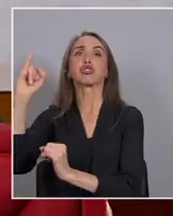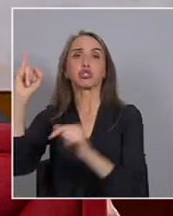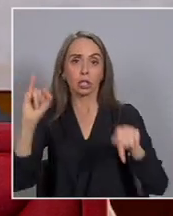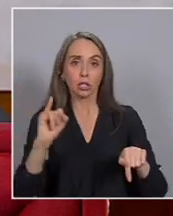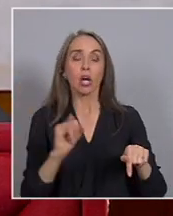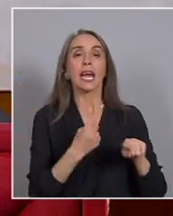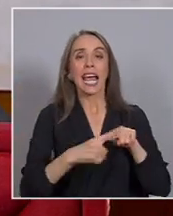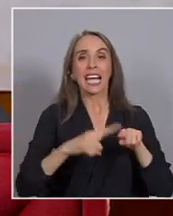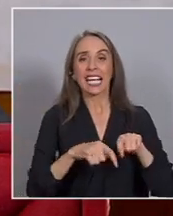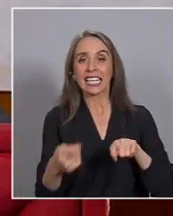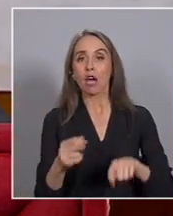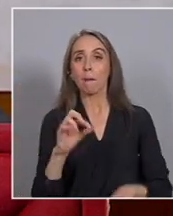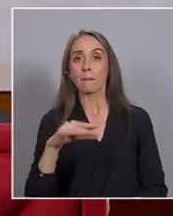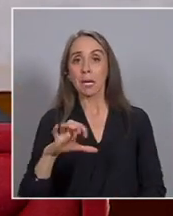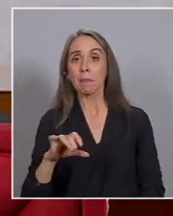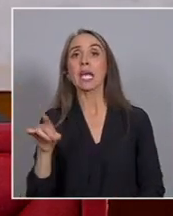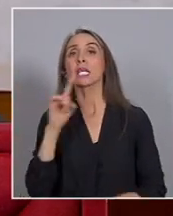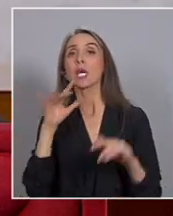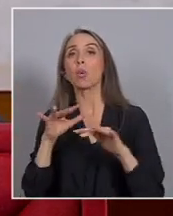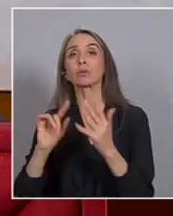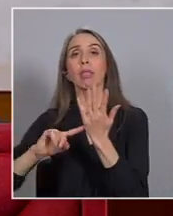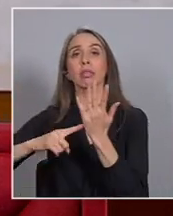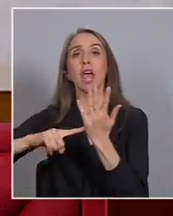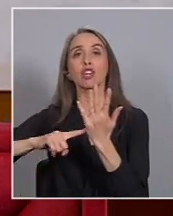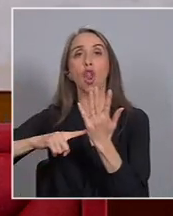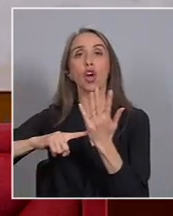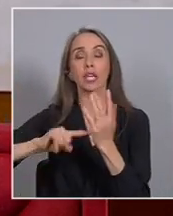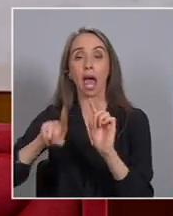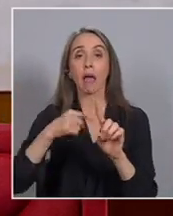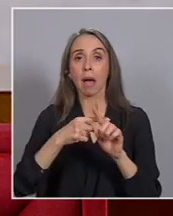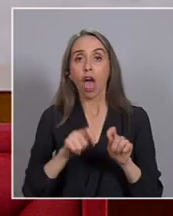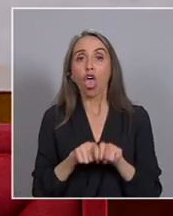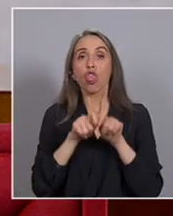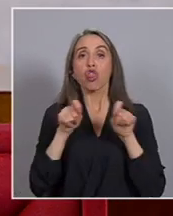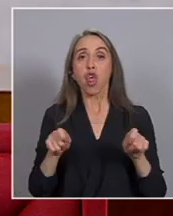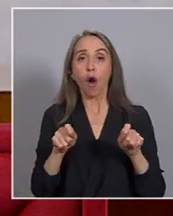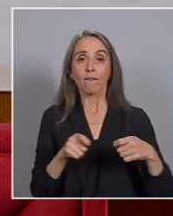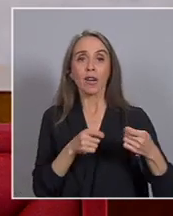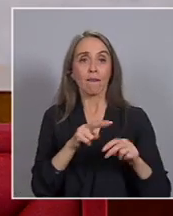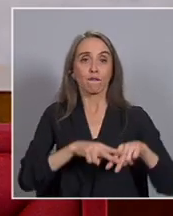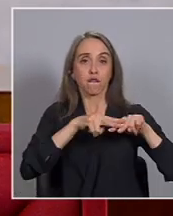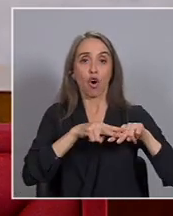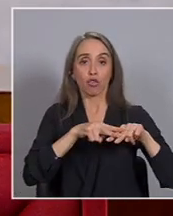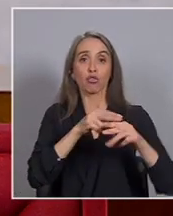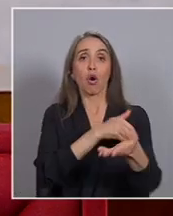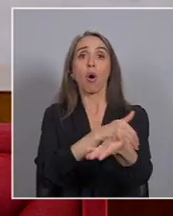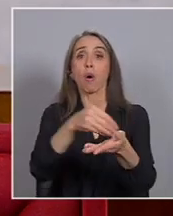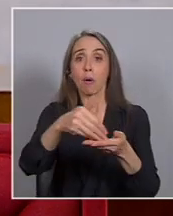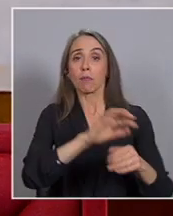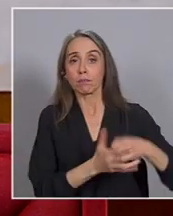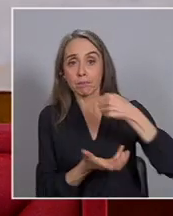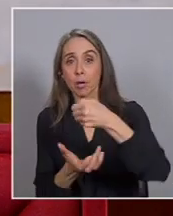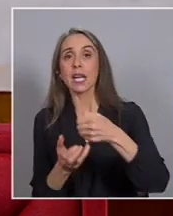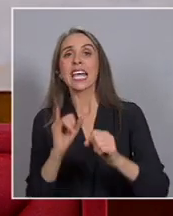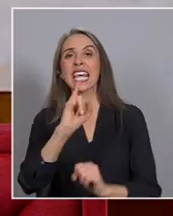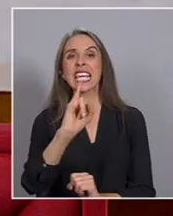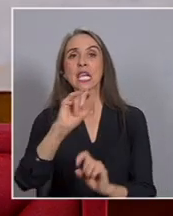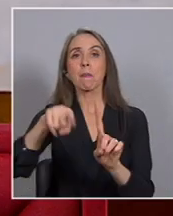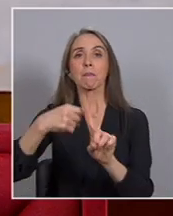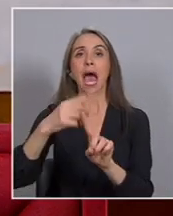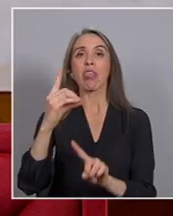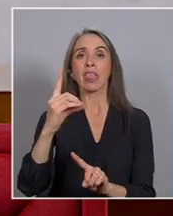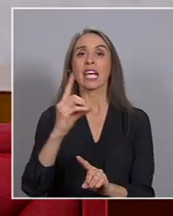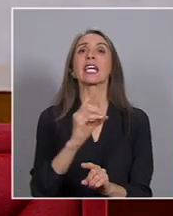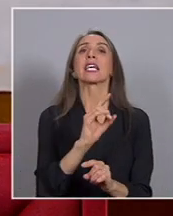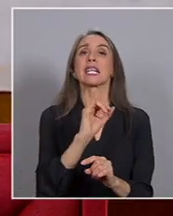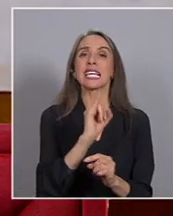a pymes de base tecnológica. Vamos además a duplicar el presupuesto público en I+D, haciendo posible este